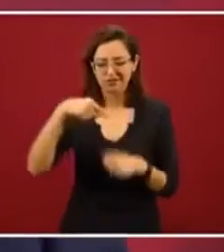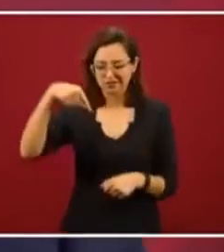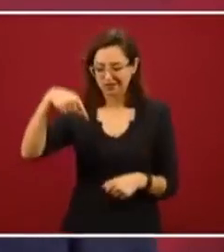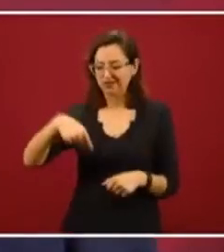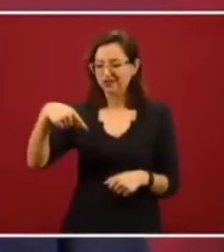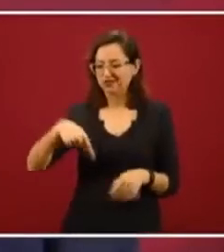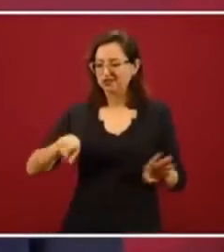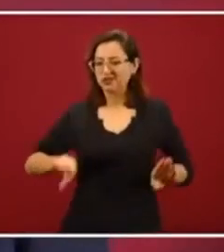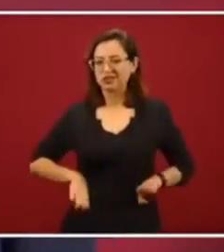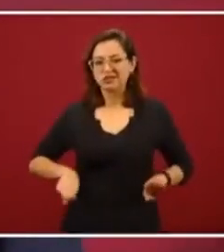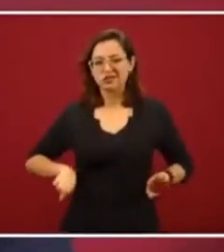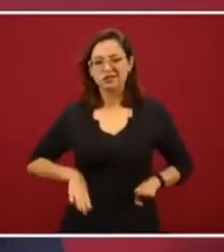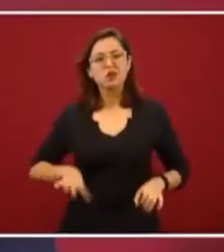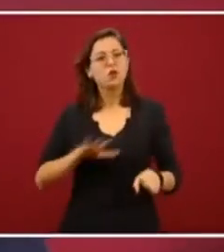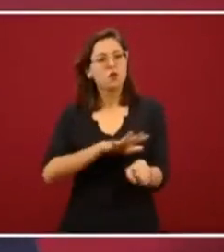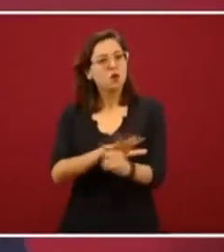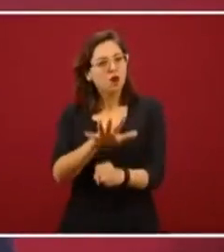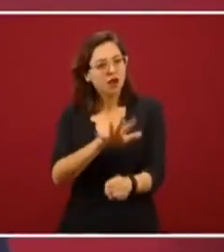Nosotros